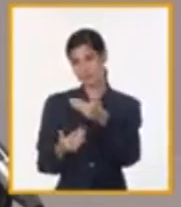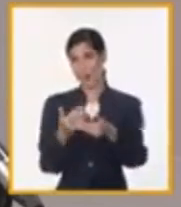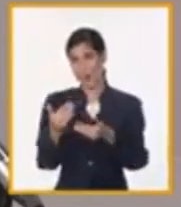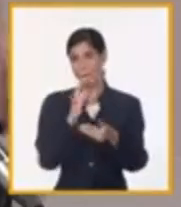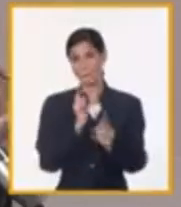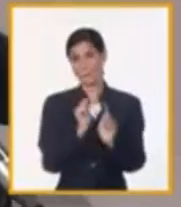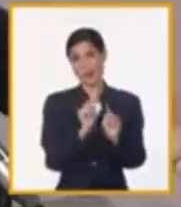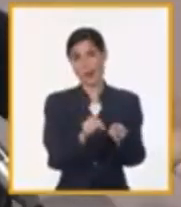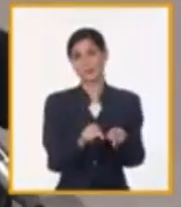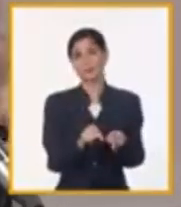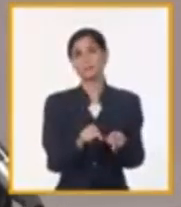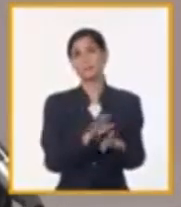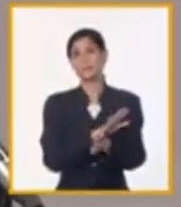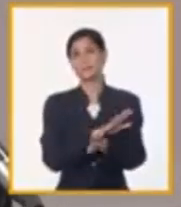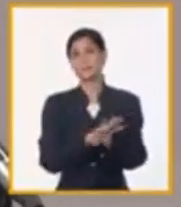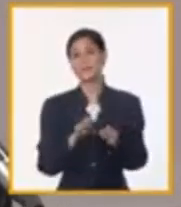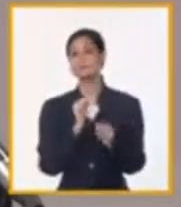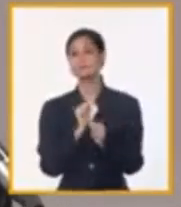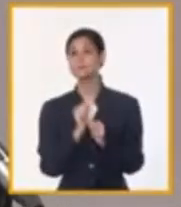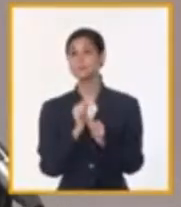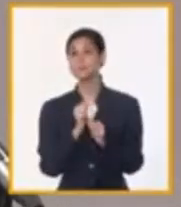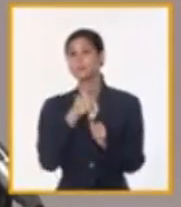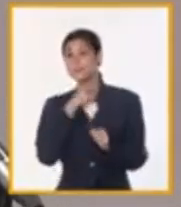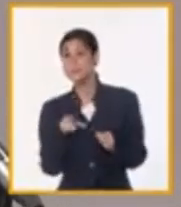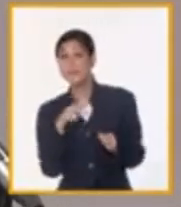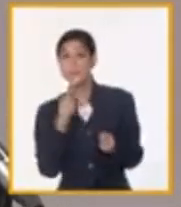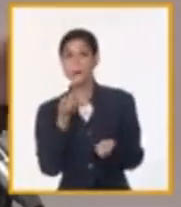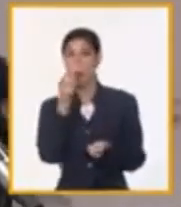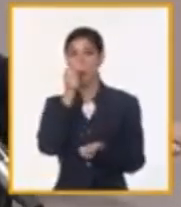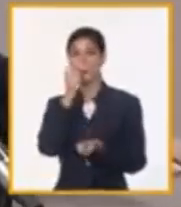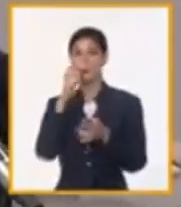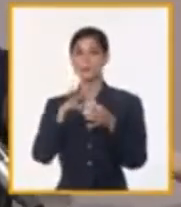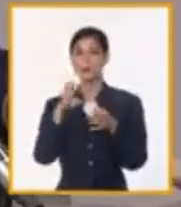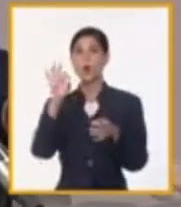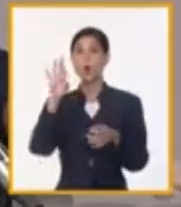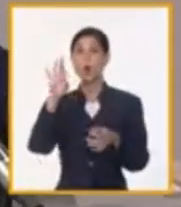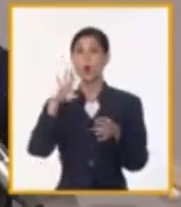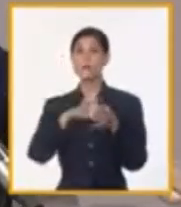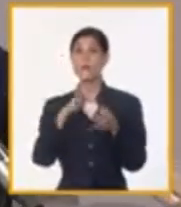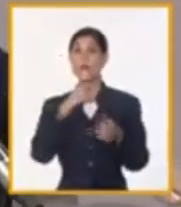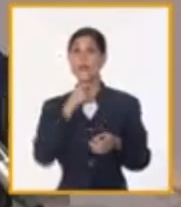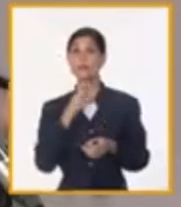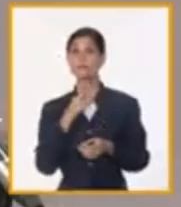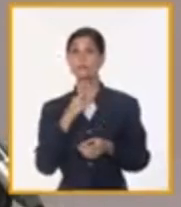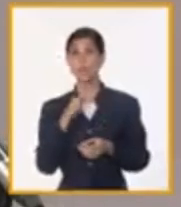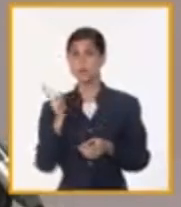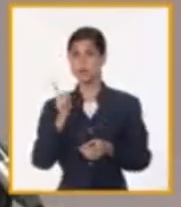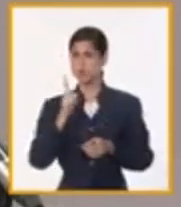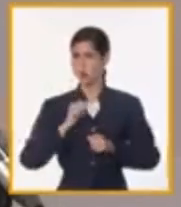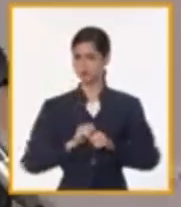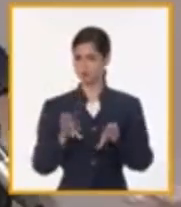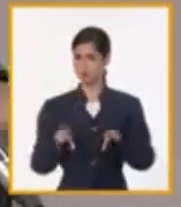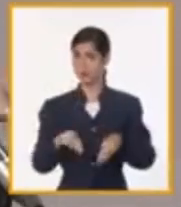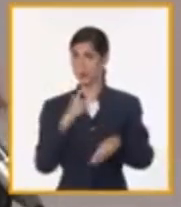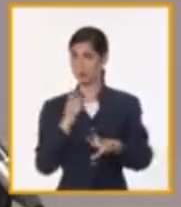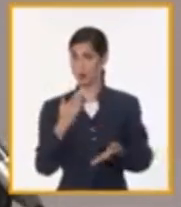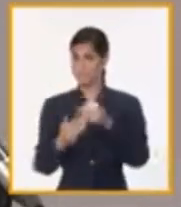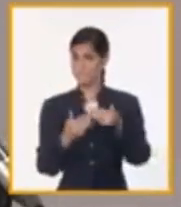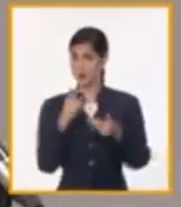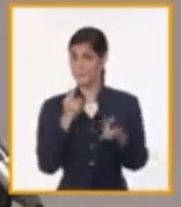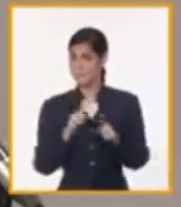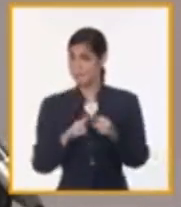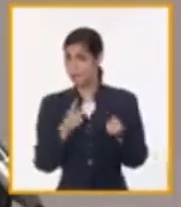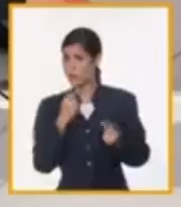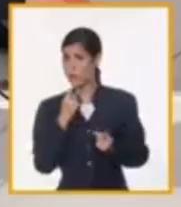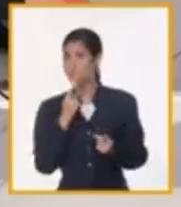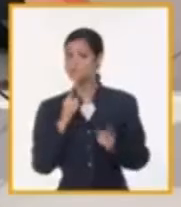magistral del chavismo jre Rodríguez sale presenta esta carta y dice pero espérate mundo González tenemos que decirle al mundo le están guardando